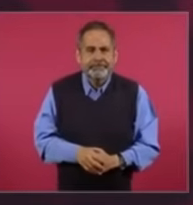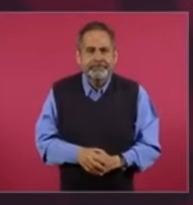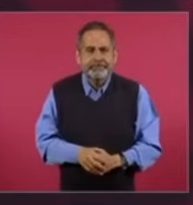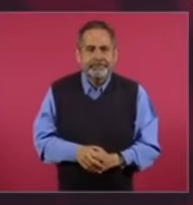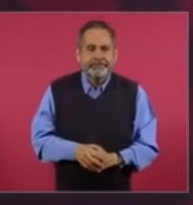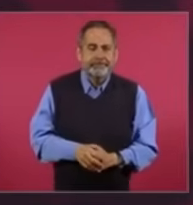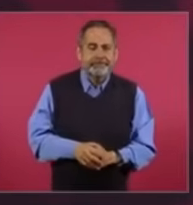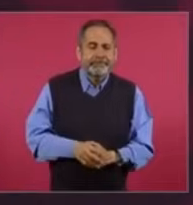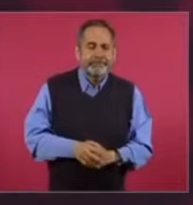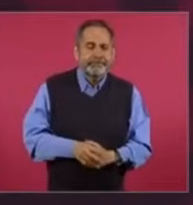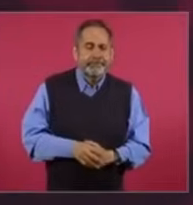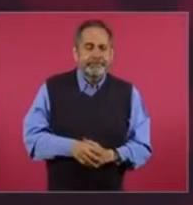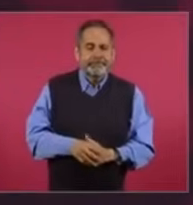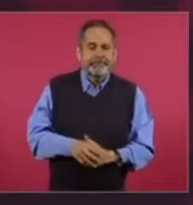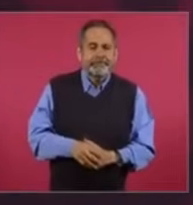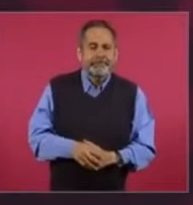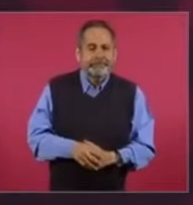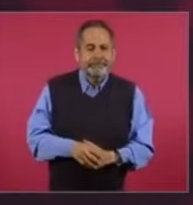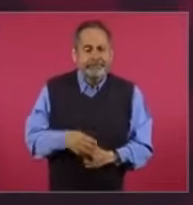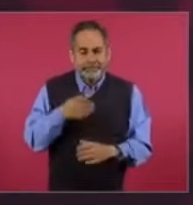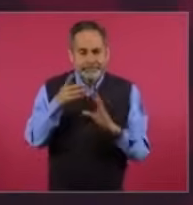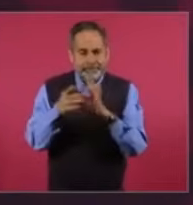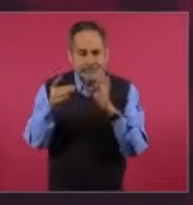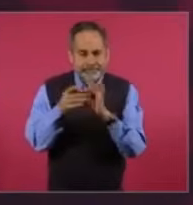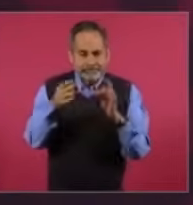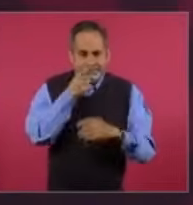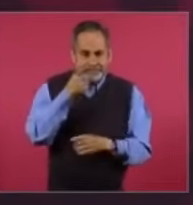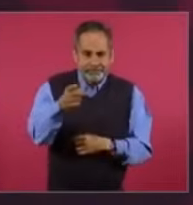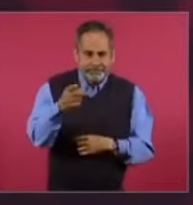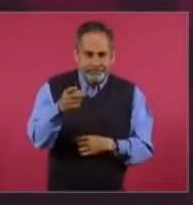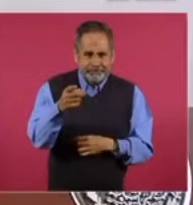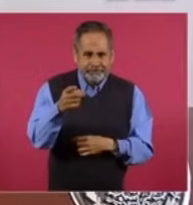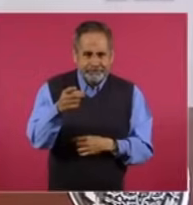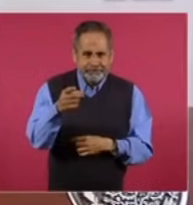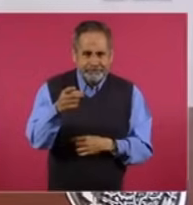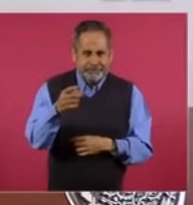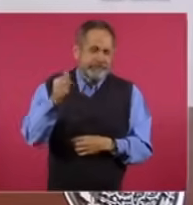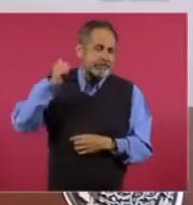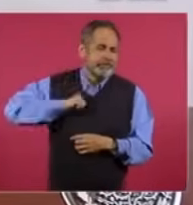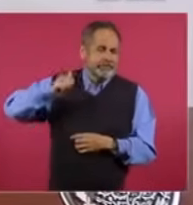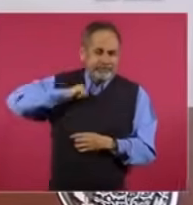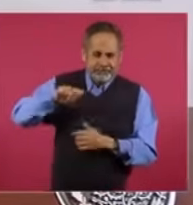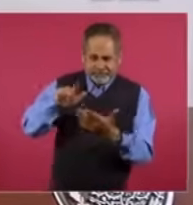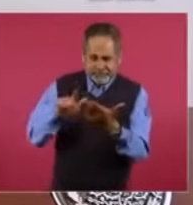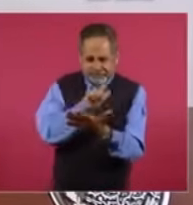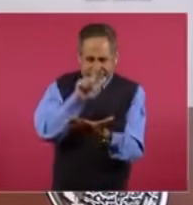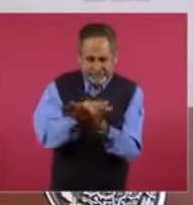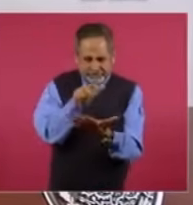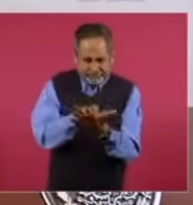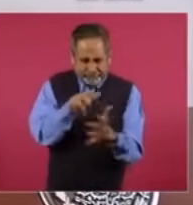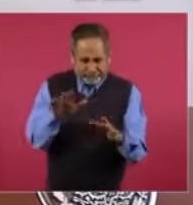se debía destruir con una mano y construir con la otra.